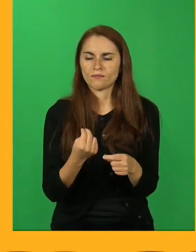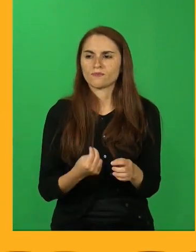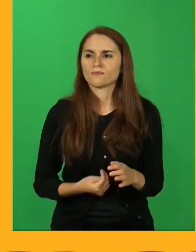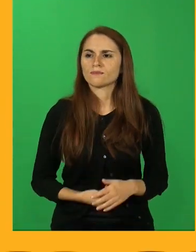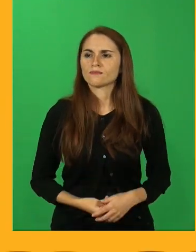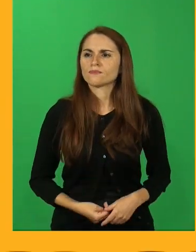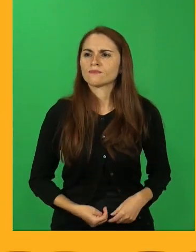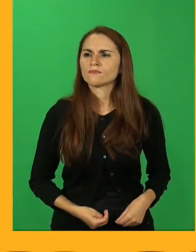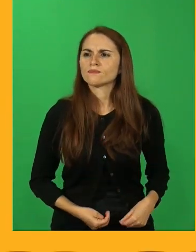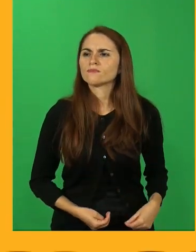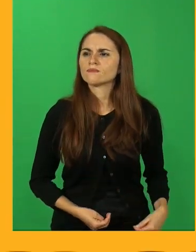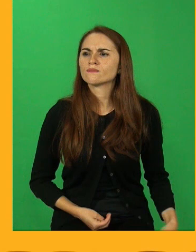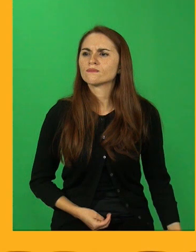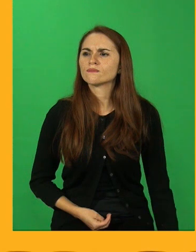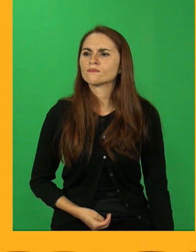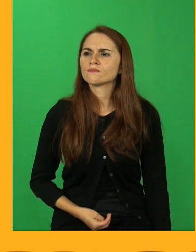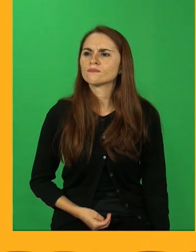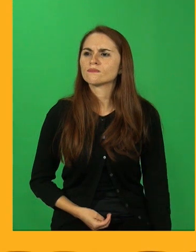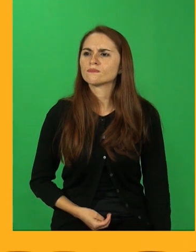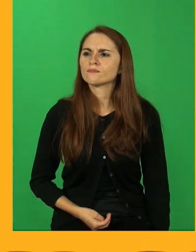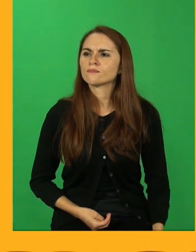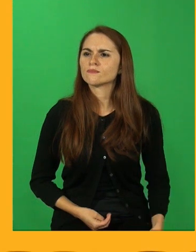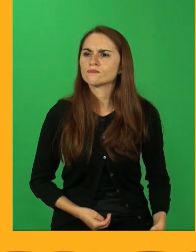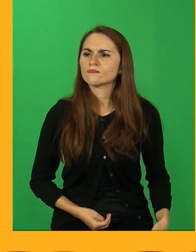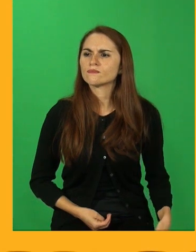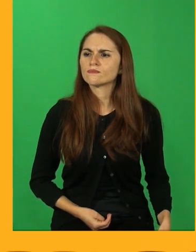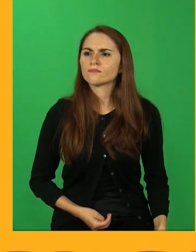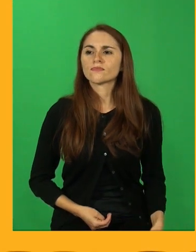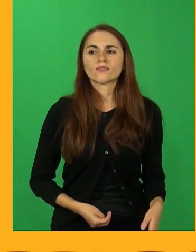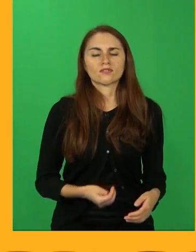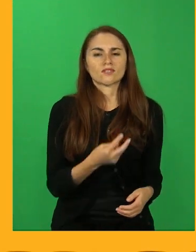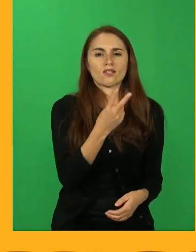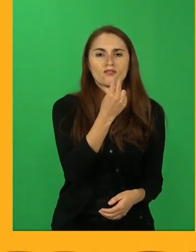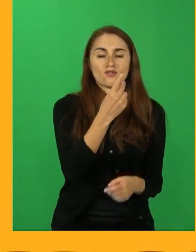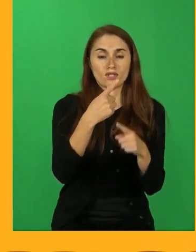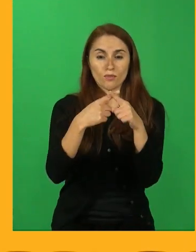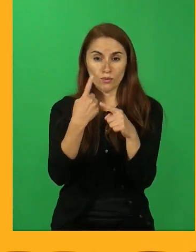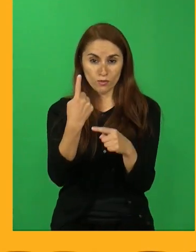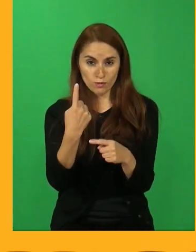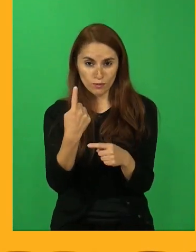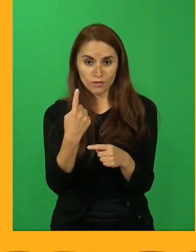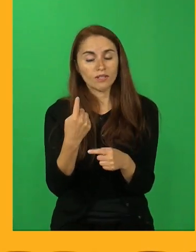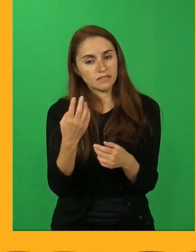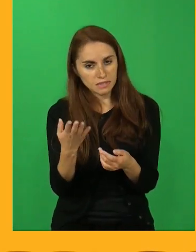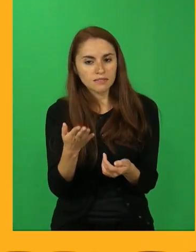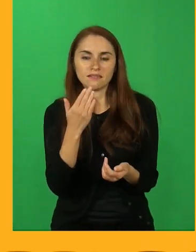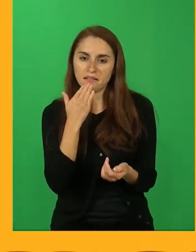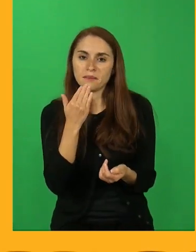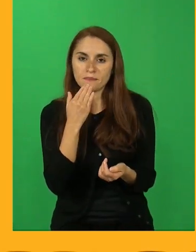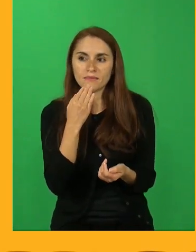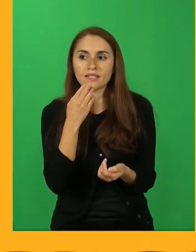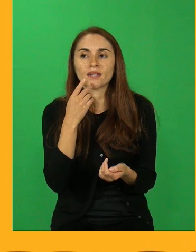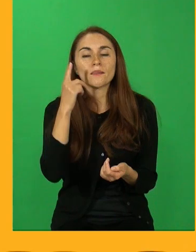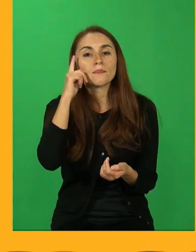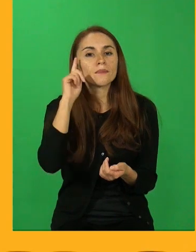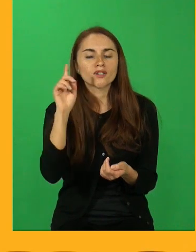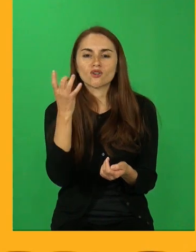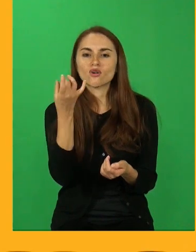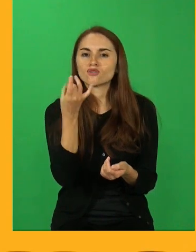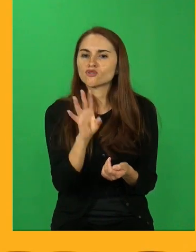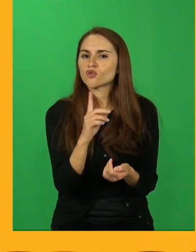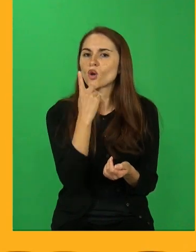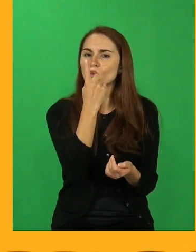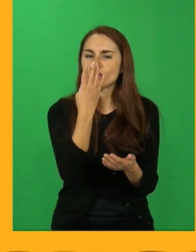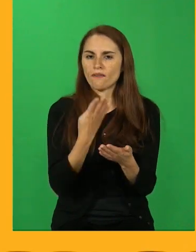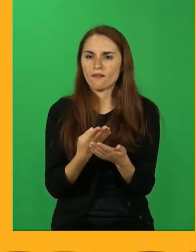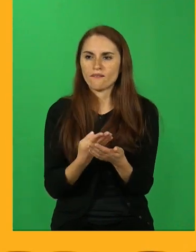tú estás pensando en casa, profesora, ¿el 12 por 1? Sí, también, pero lo vamos a escribir solamente